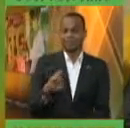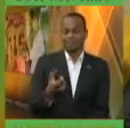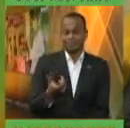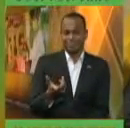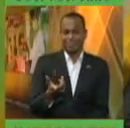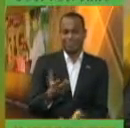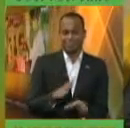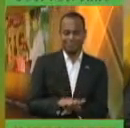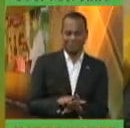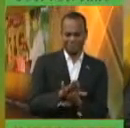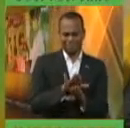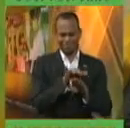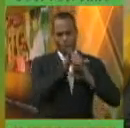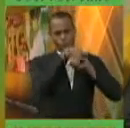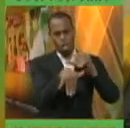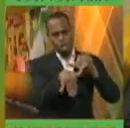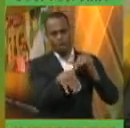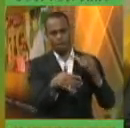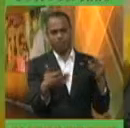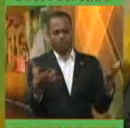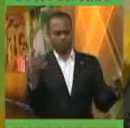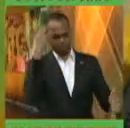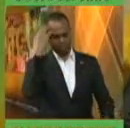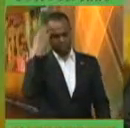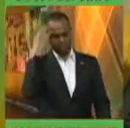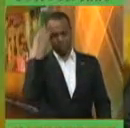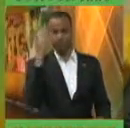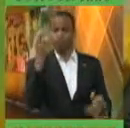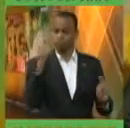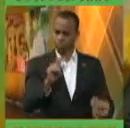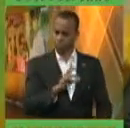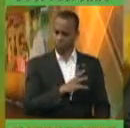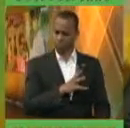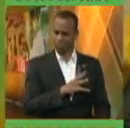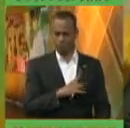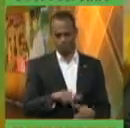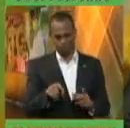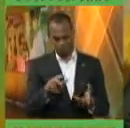qué cosa es el intento verdad